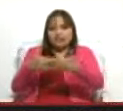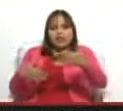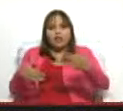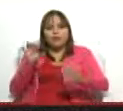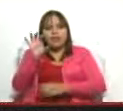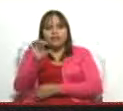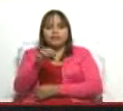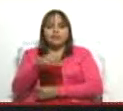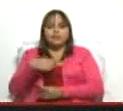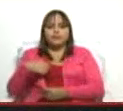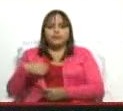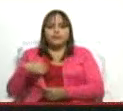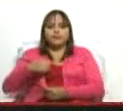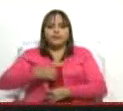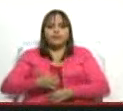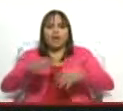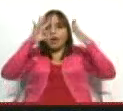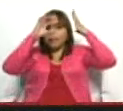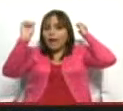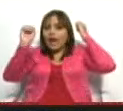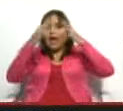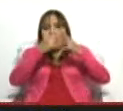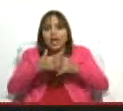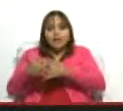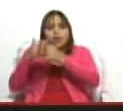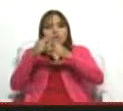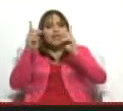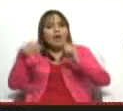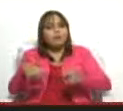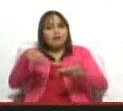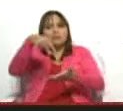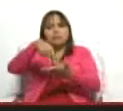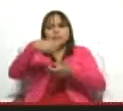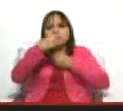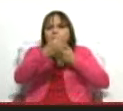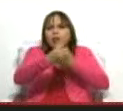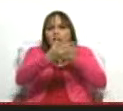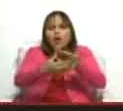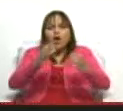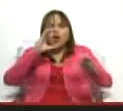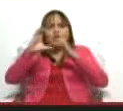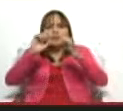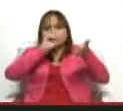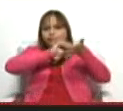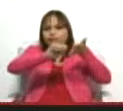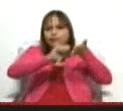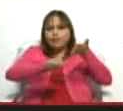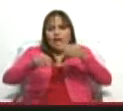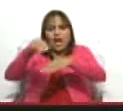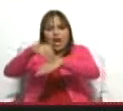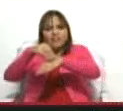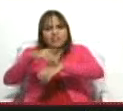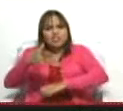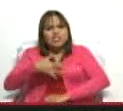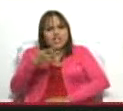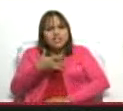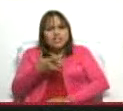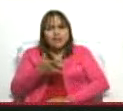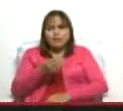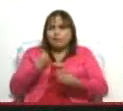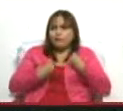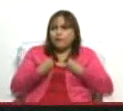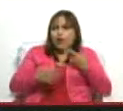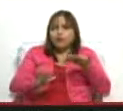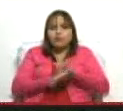ese sentido, la embajada de los Estados Unidos también se pronunció y a través de un comunicado indicaron sentirse alarmados por